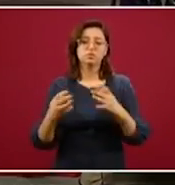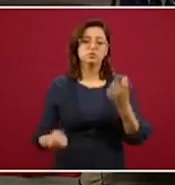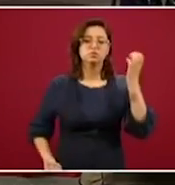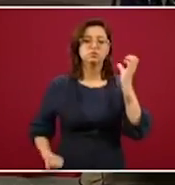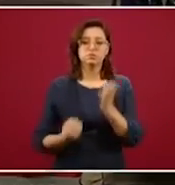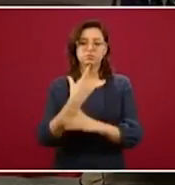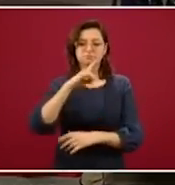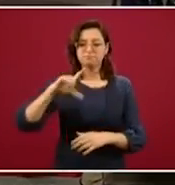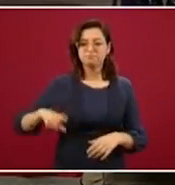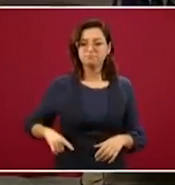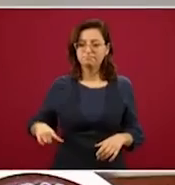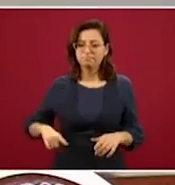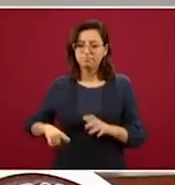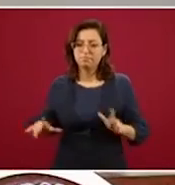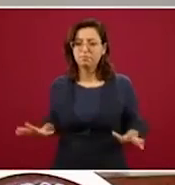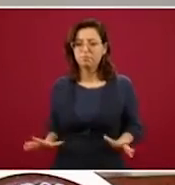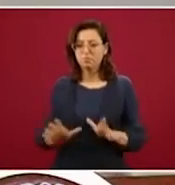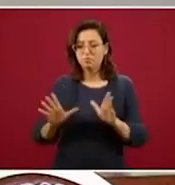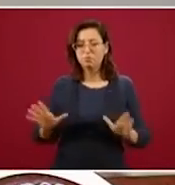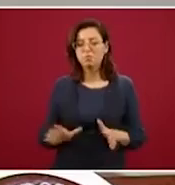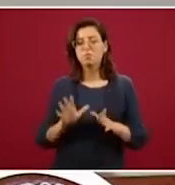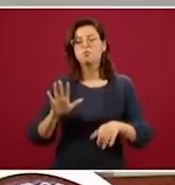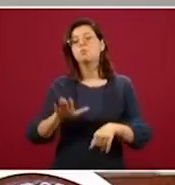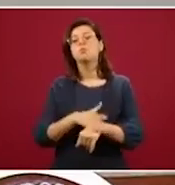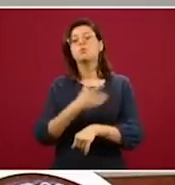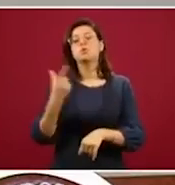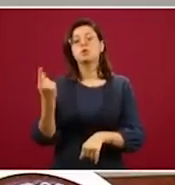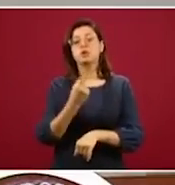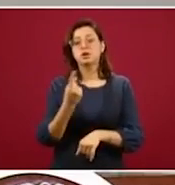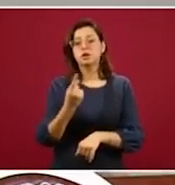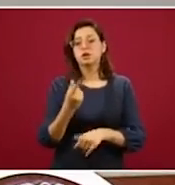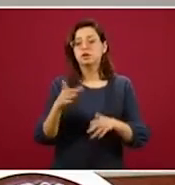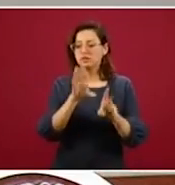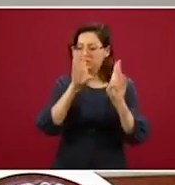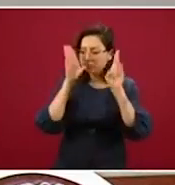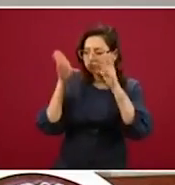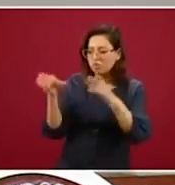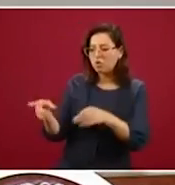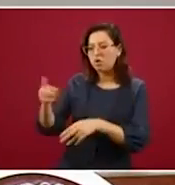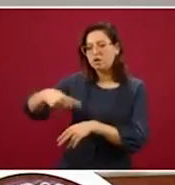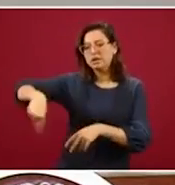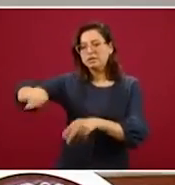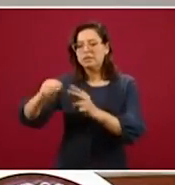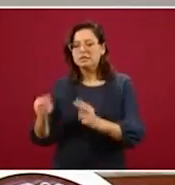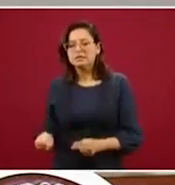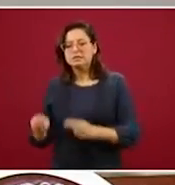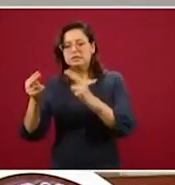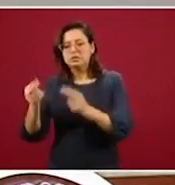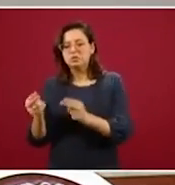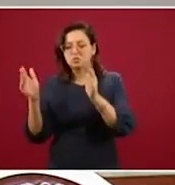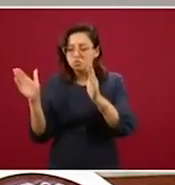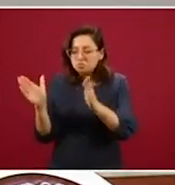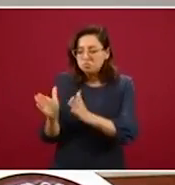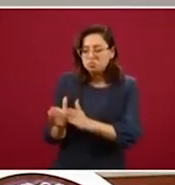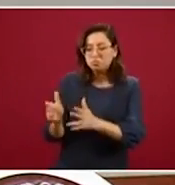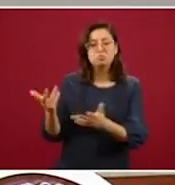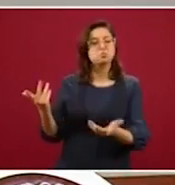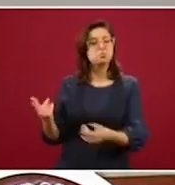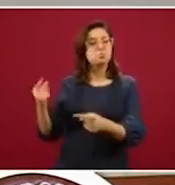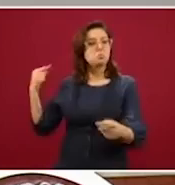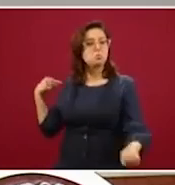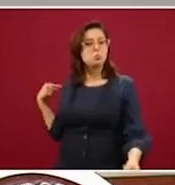administración, porque va precisamente a aquellos pequeños negocios que no habían sido apoyados en los